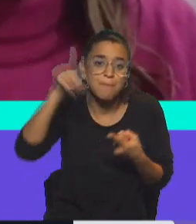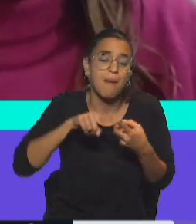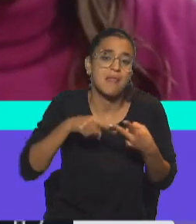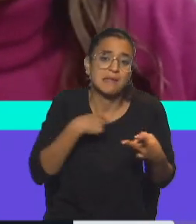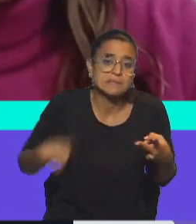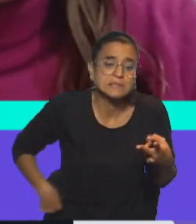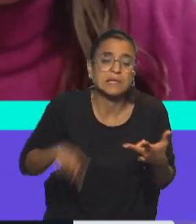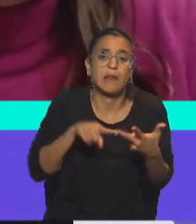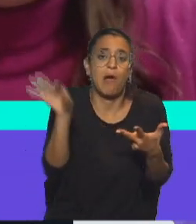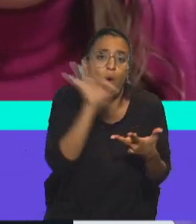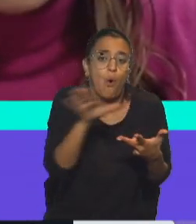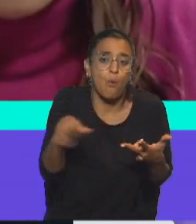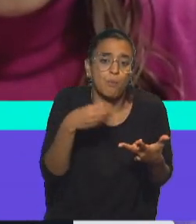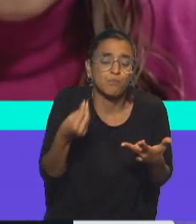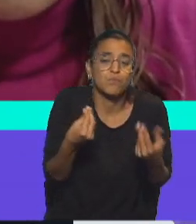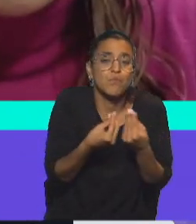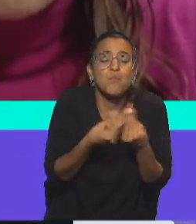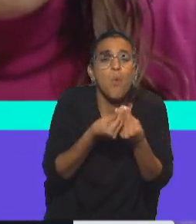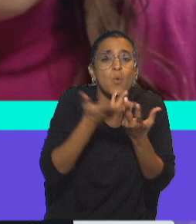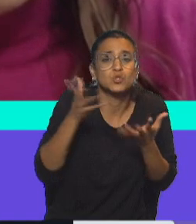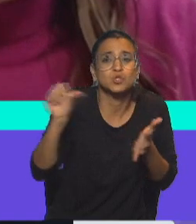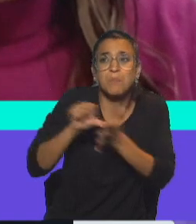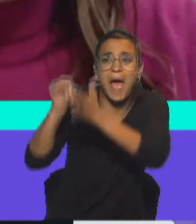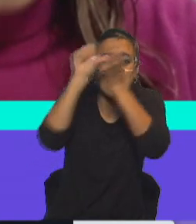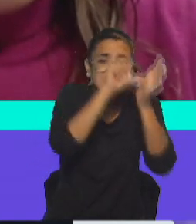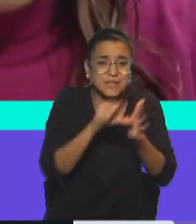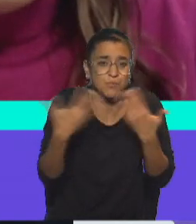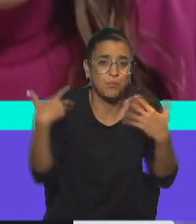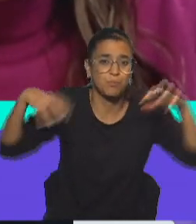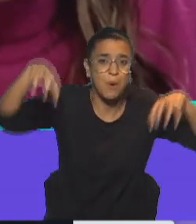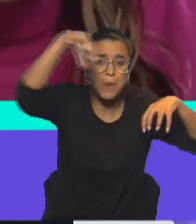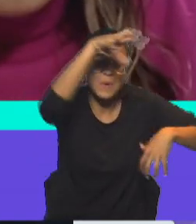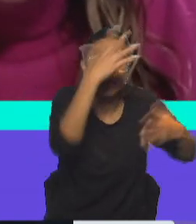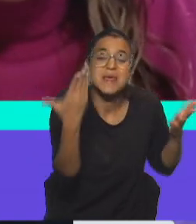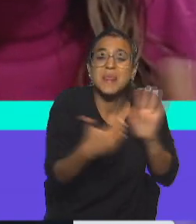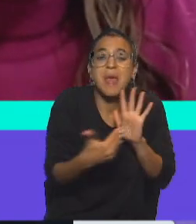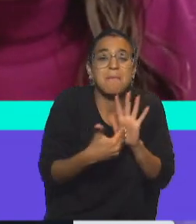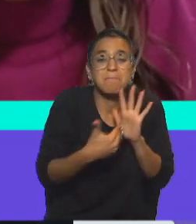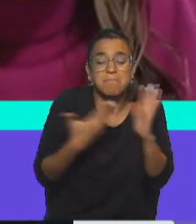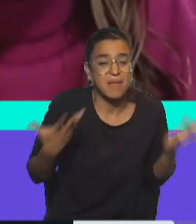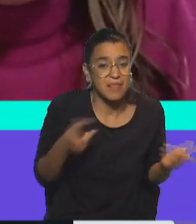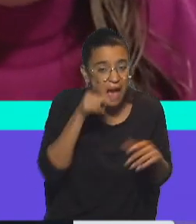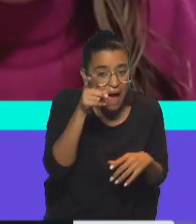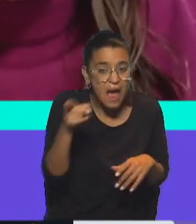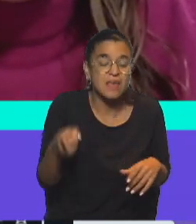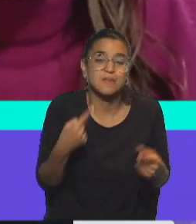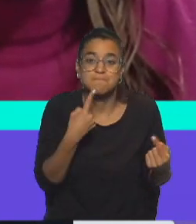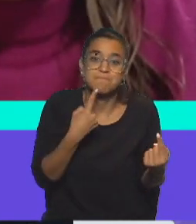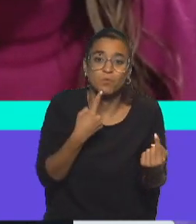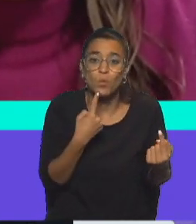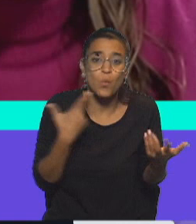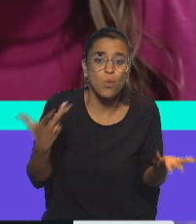China, puede estar en muchos países del mundo. Entonces, bueno, eso ahí es donde se da el dilema